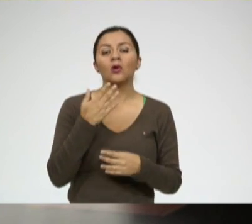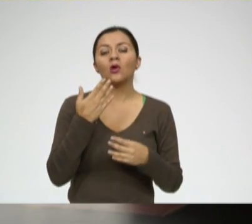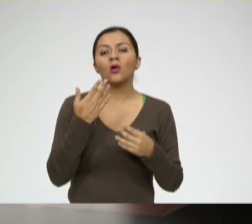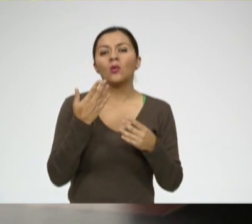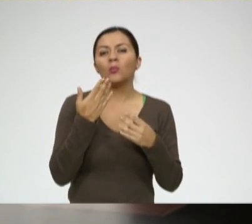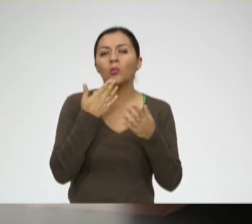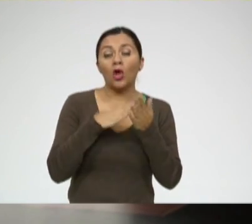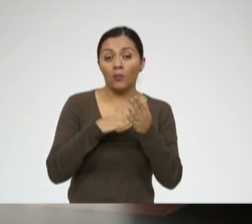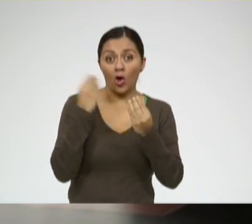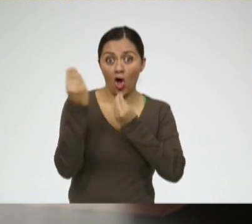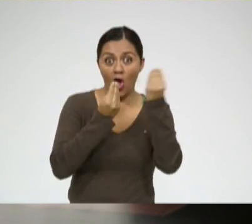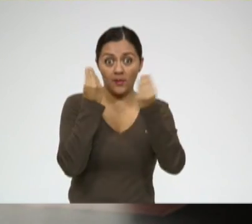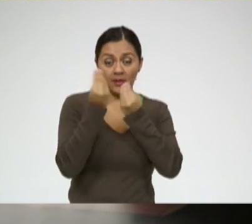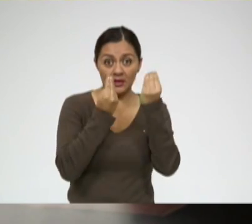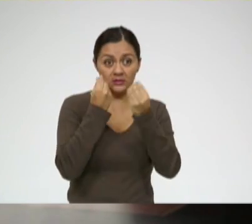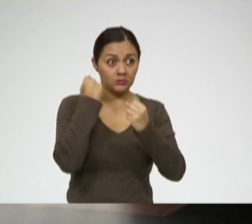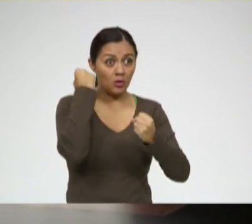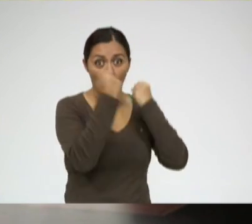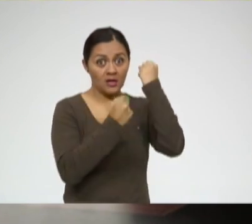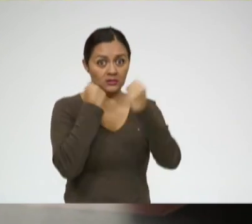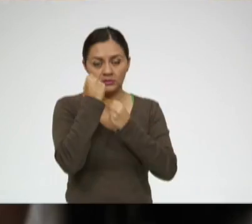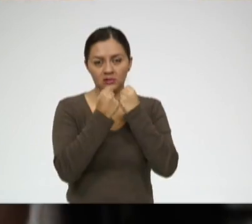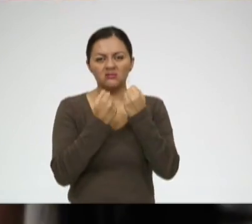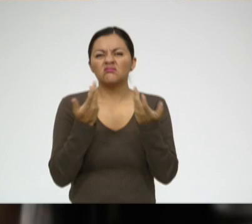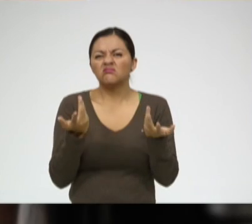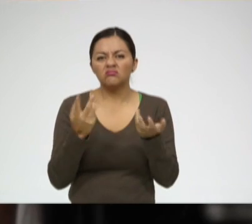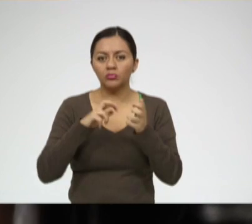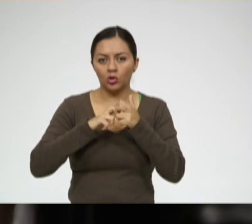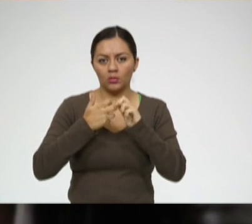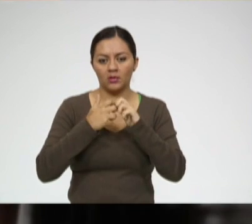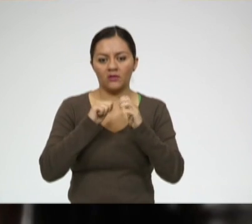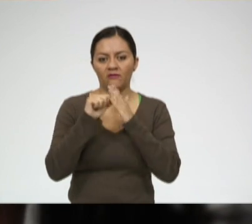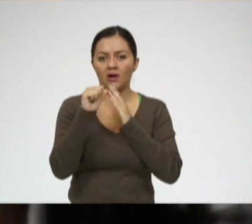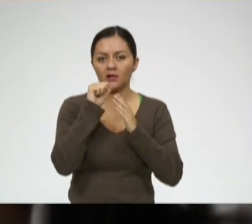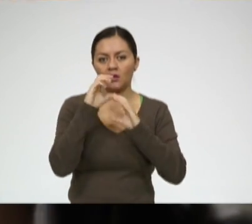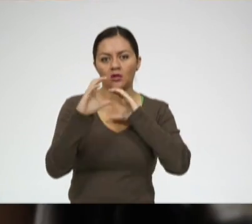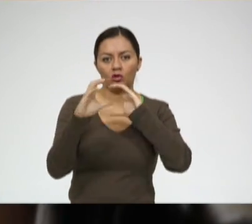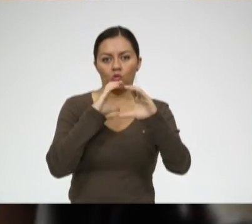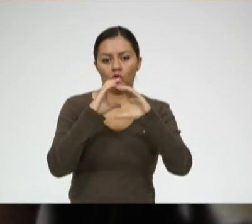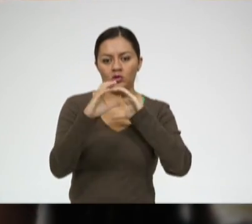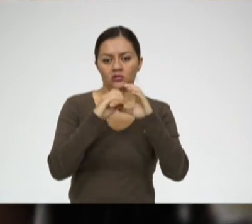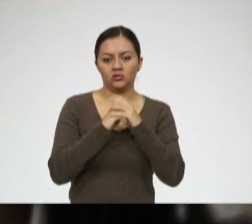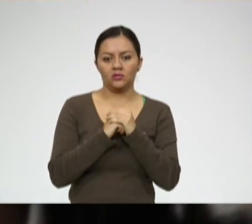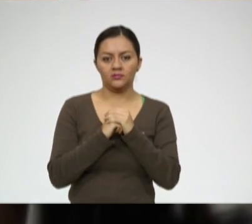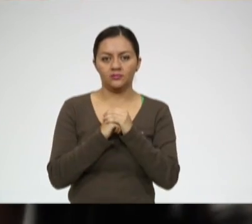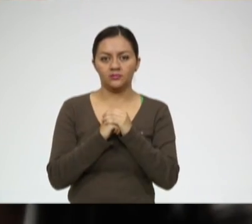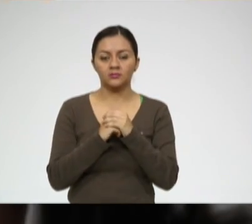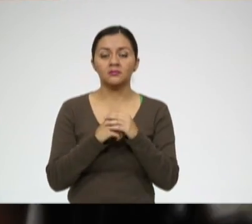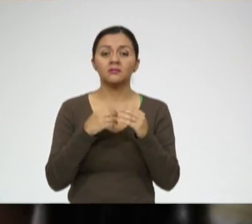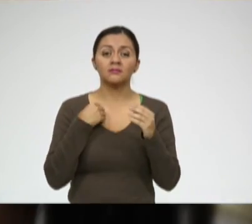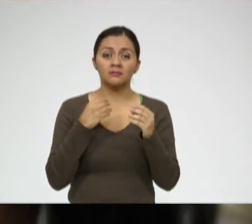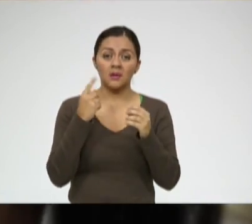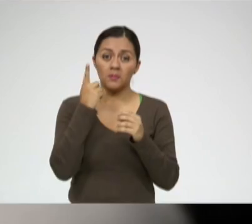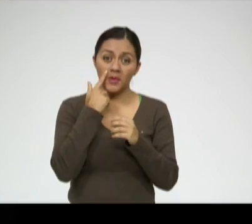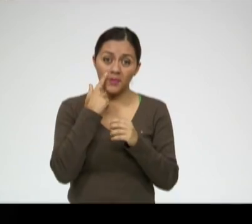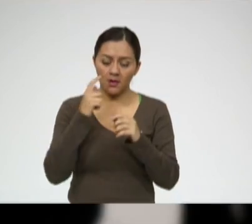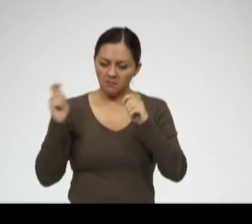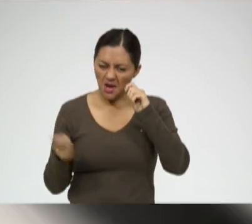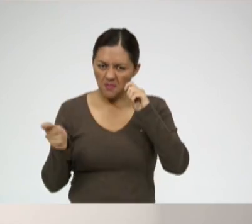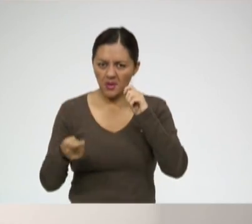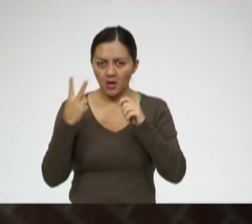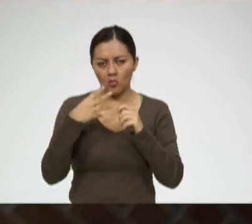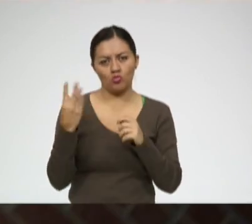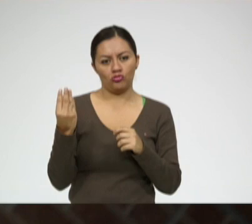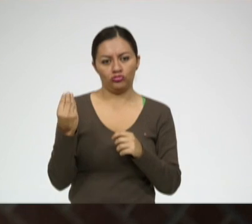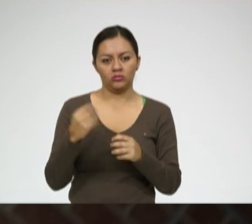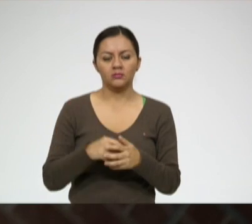a la falta de comunicación. Es más común la violencia de los padres a hijos de lo que uno se imagina. Mi papá